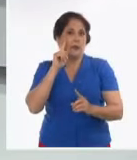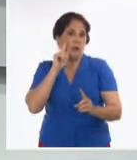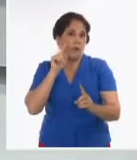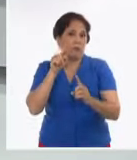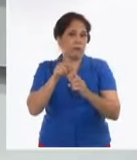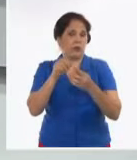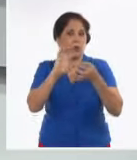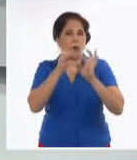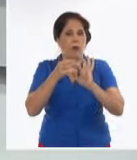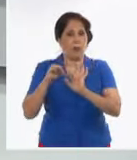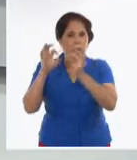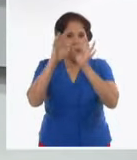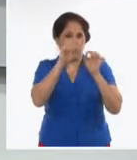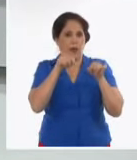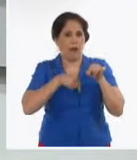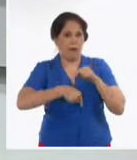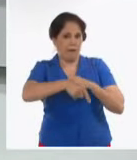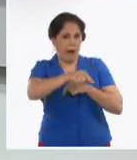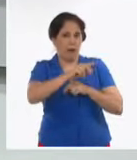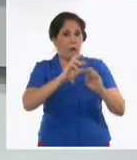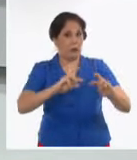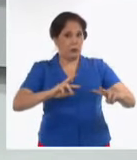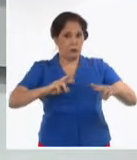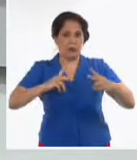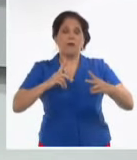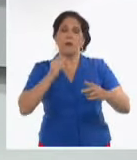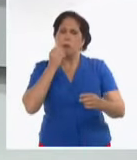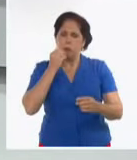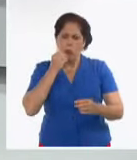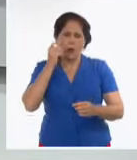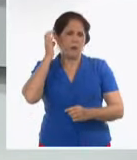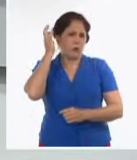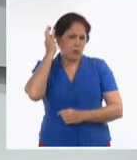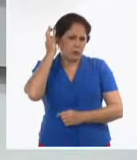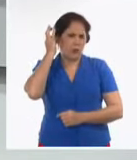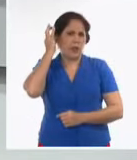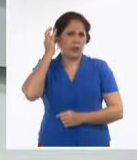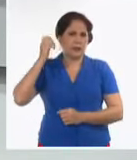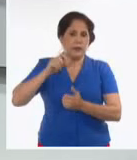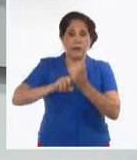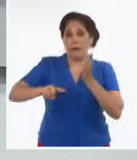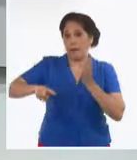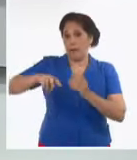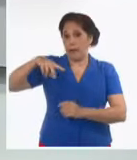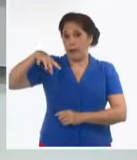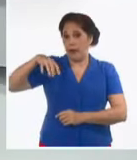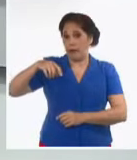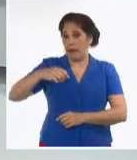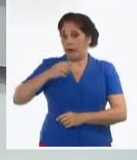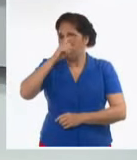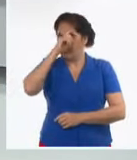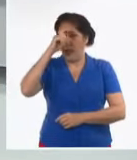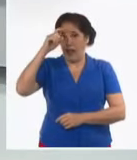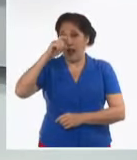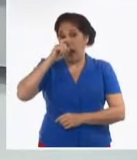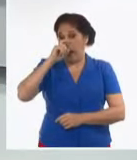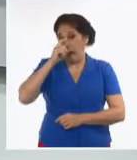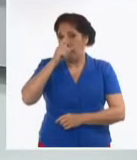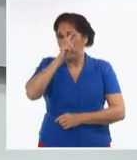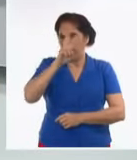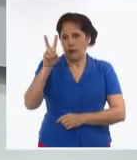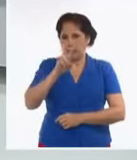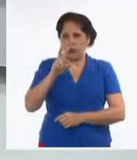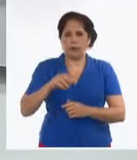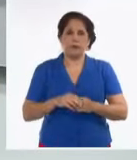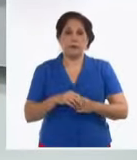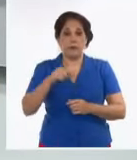Olímpicos, cita en la que se espera otra gran actuación de la pinareña de apenas 22 años. Ahora cerramos con una triste noticia.